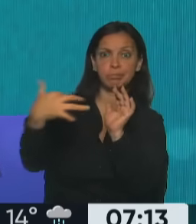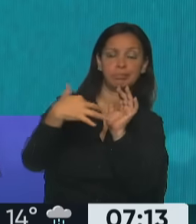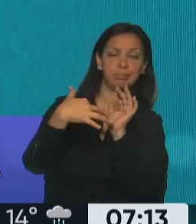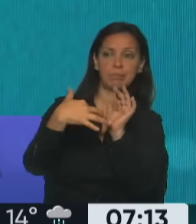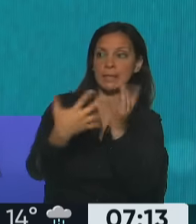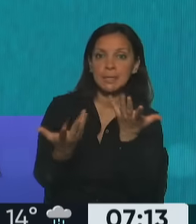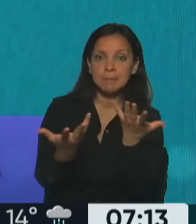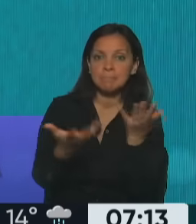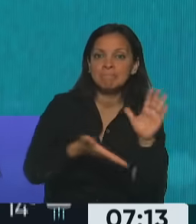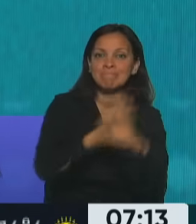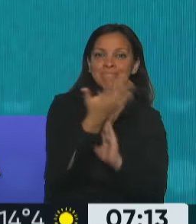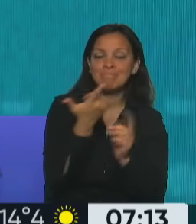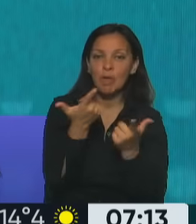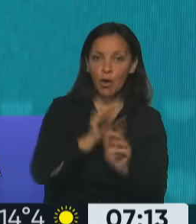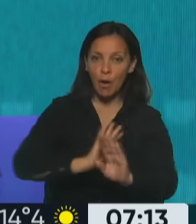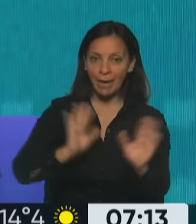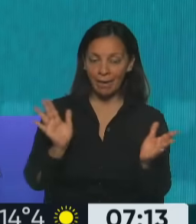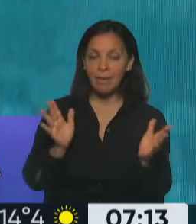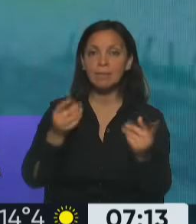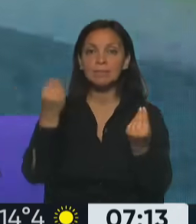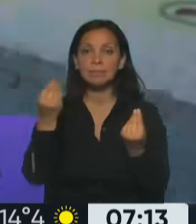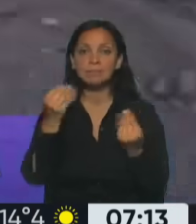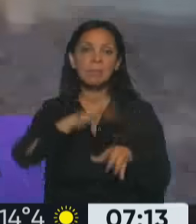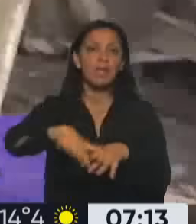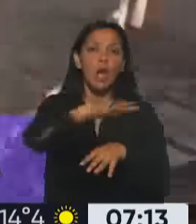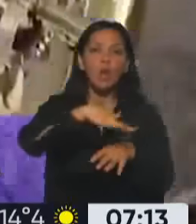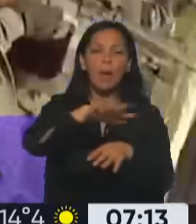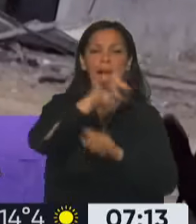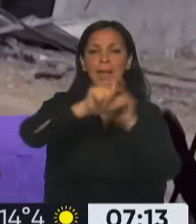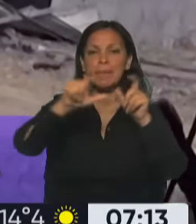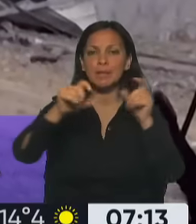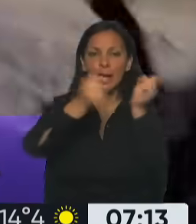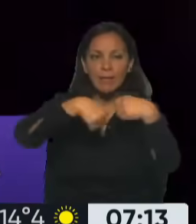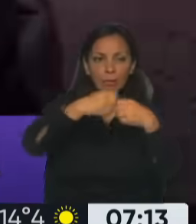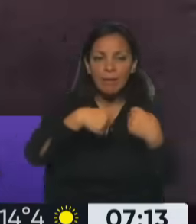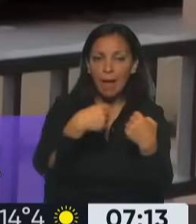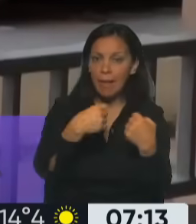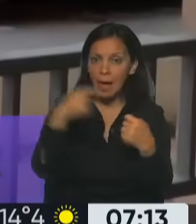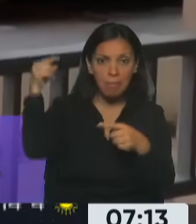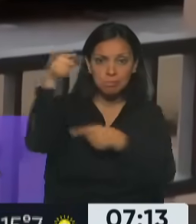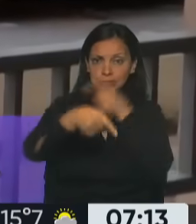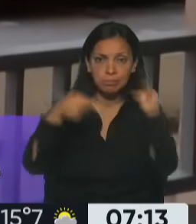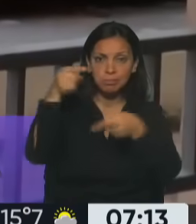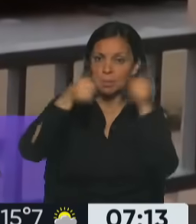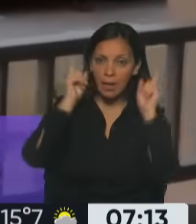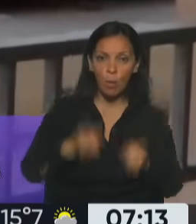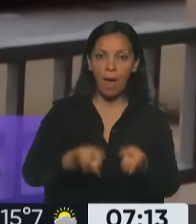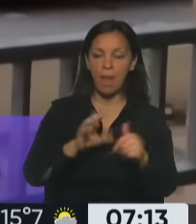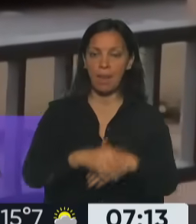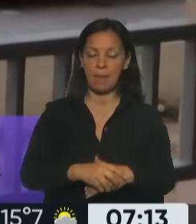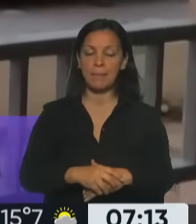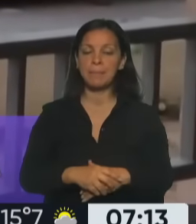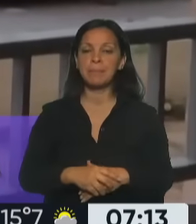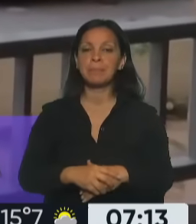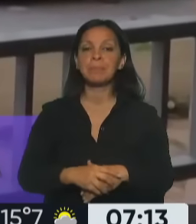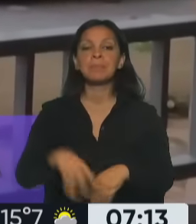porque están siendo bombardeados campos de refugiados, hospitales, y esto hace la situación cada vez más grave. Si